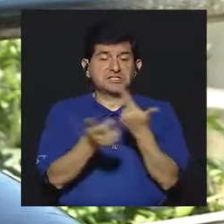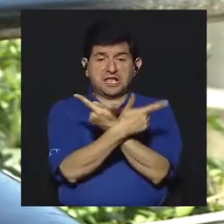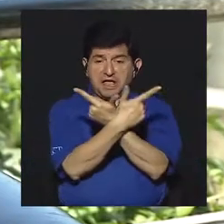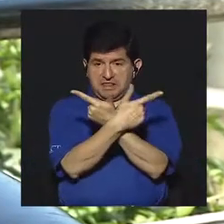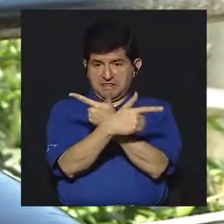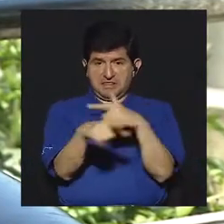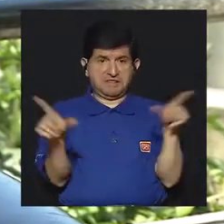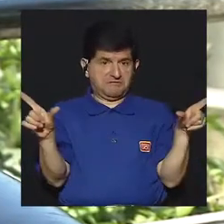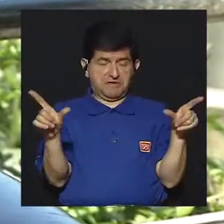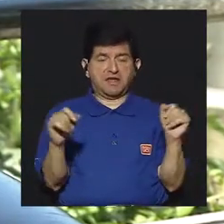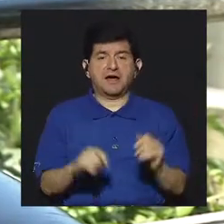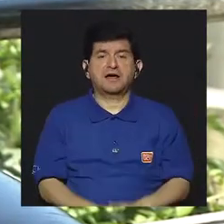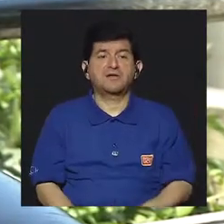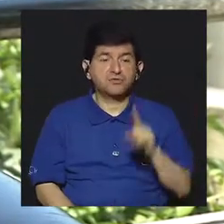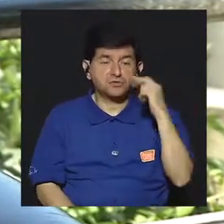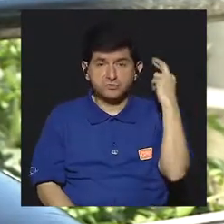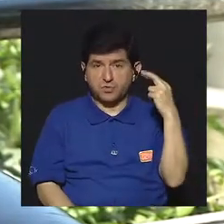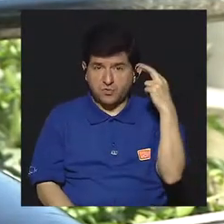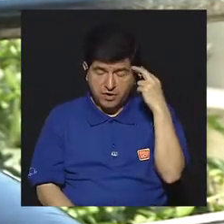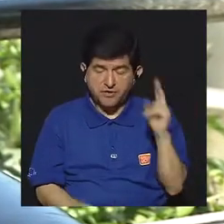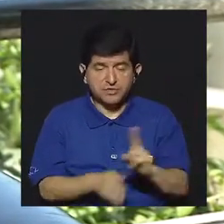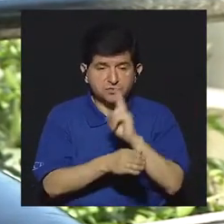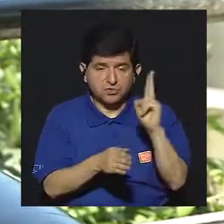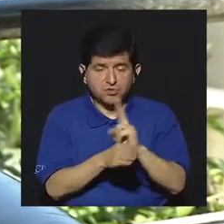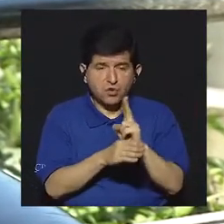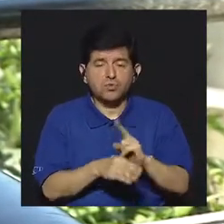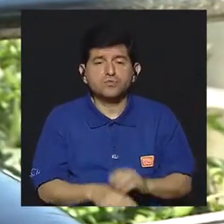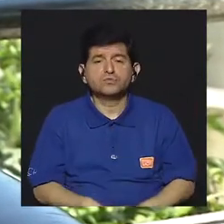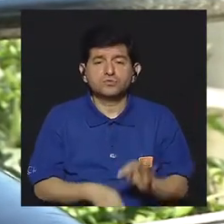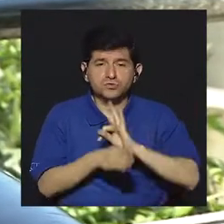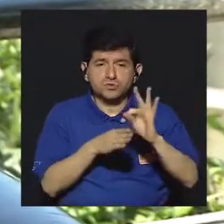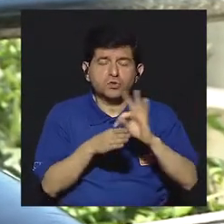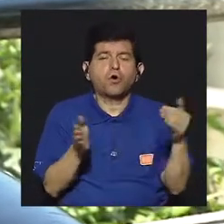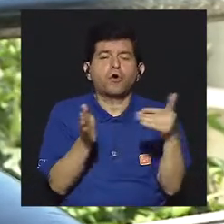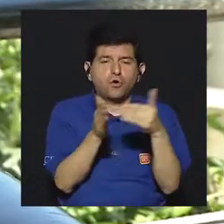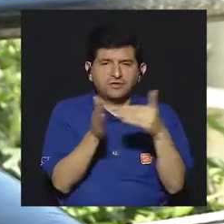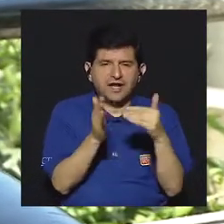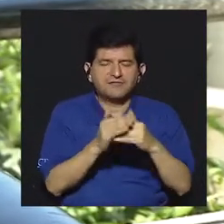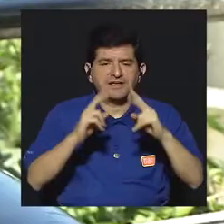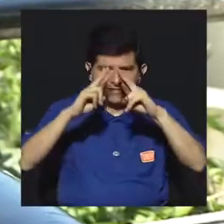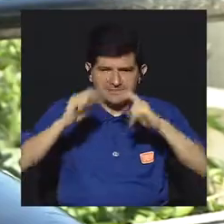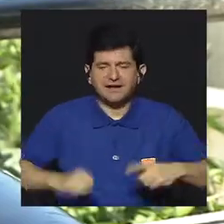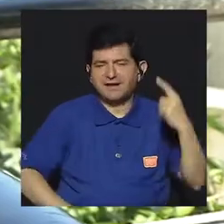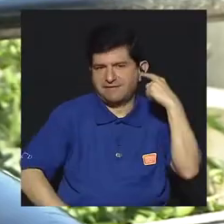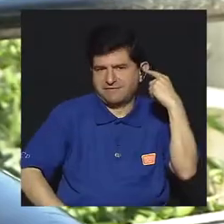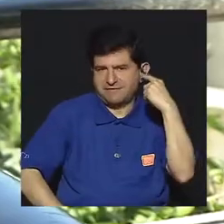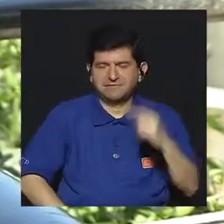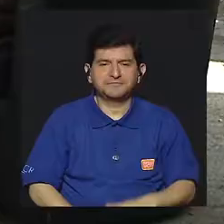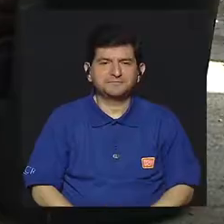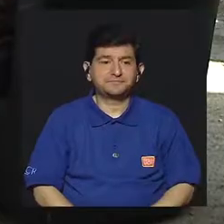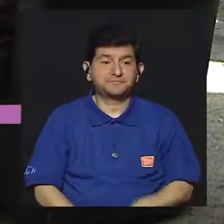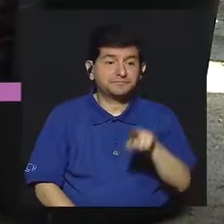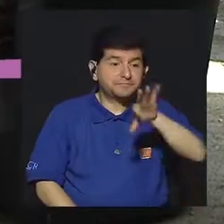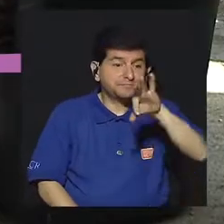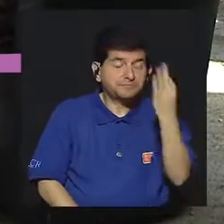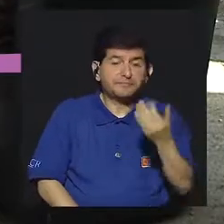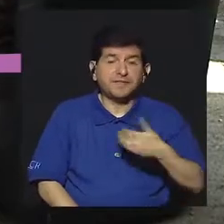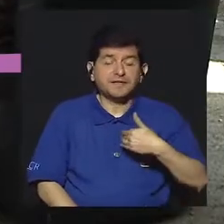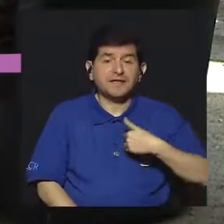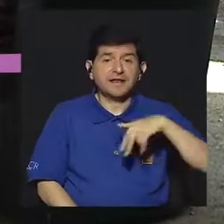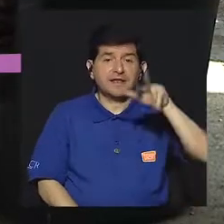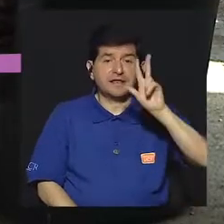alta por algún uso de algún tratamiento, hacer otro examen de audición. Entonces, de esa manera nosotros